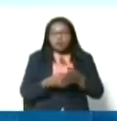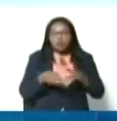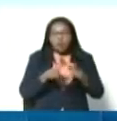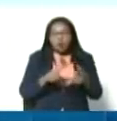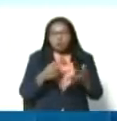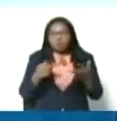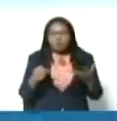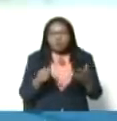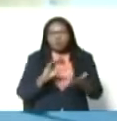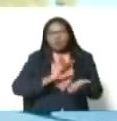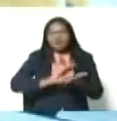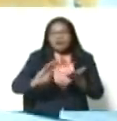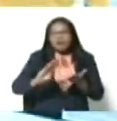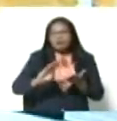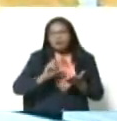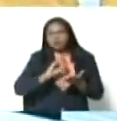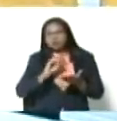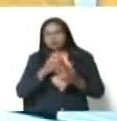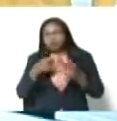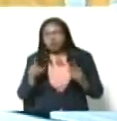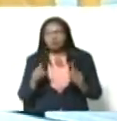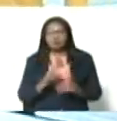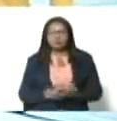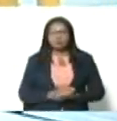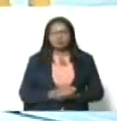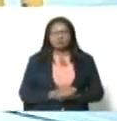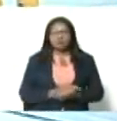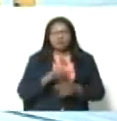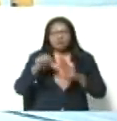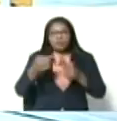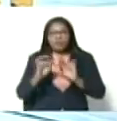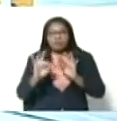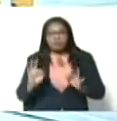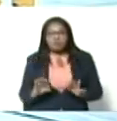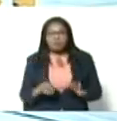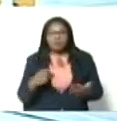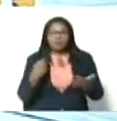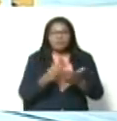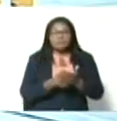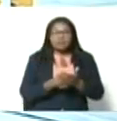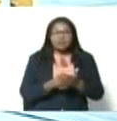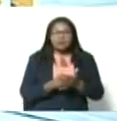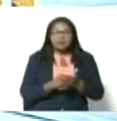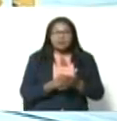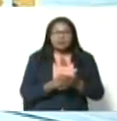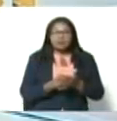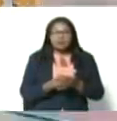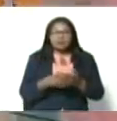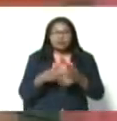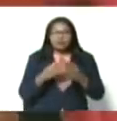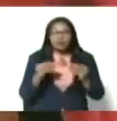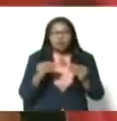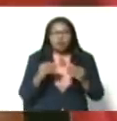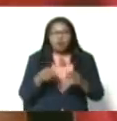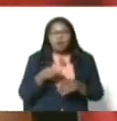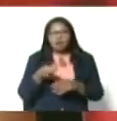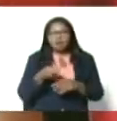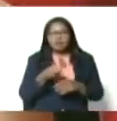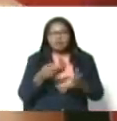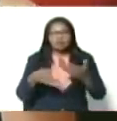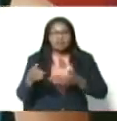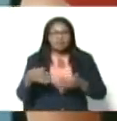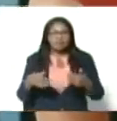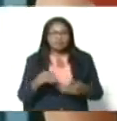débito y crédito. Luego que el usuario hace la cancelación de la tarjeta y los pasajes para su